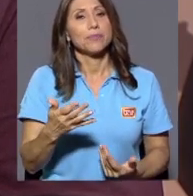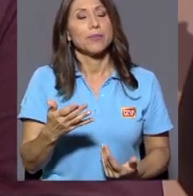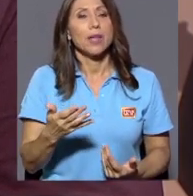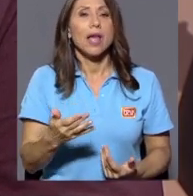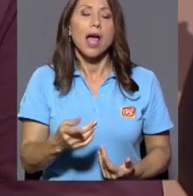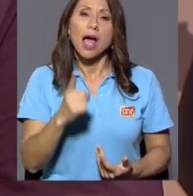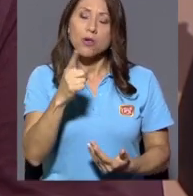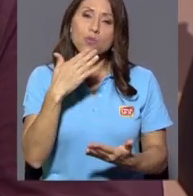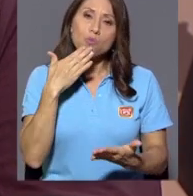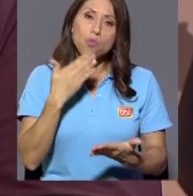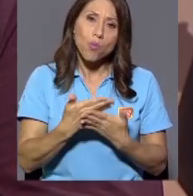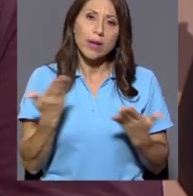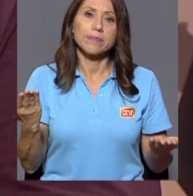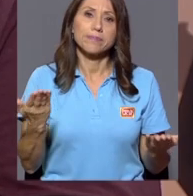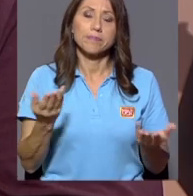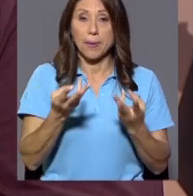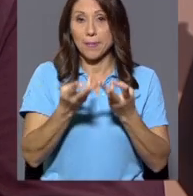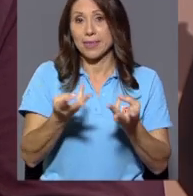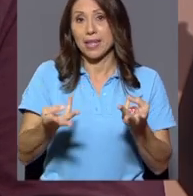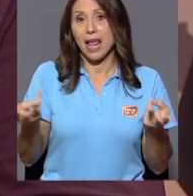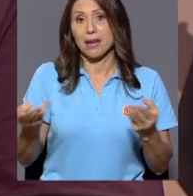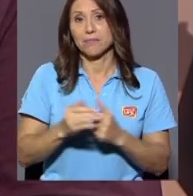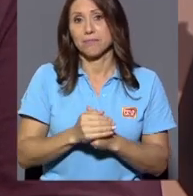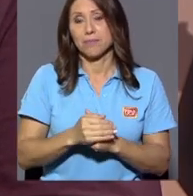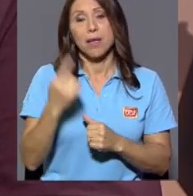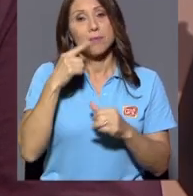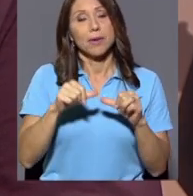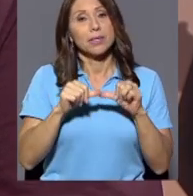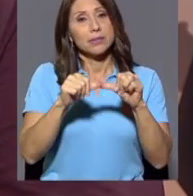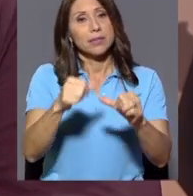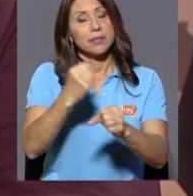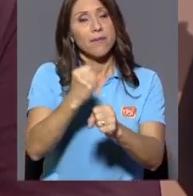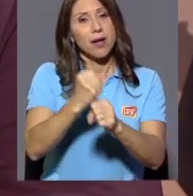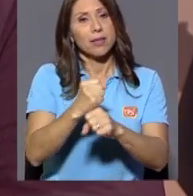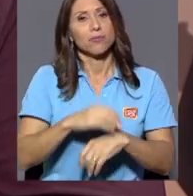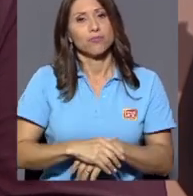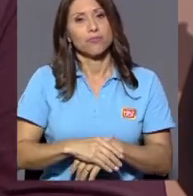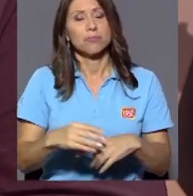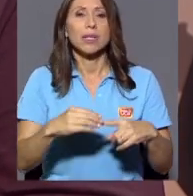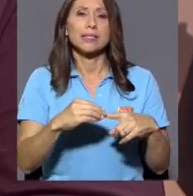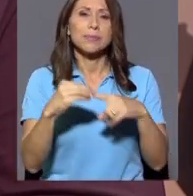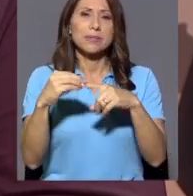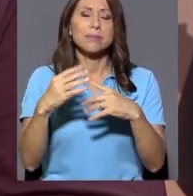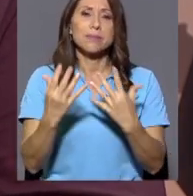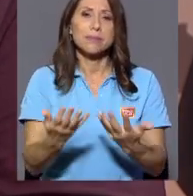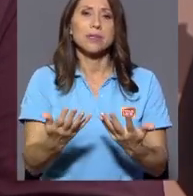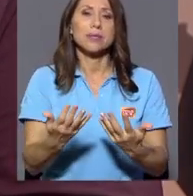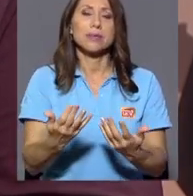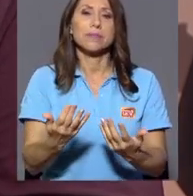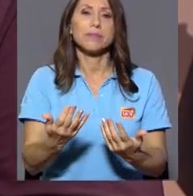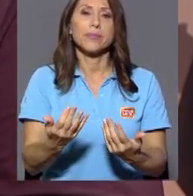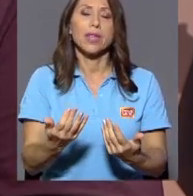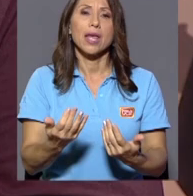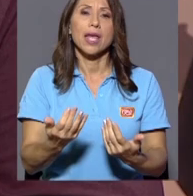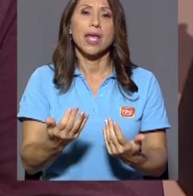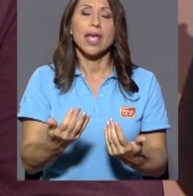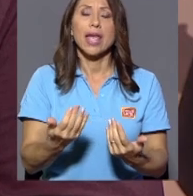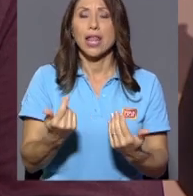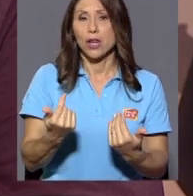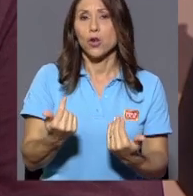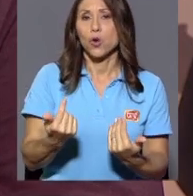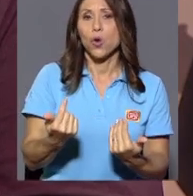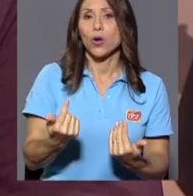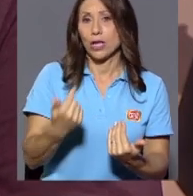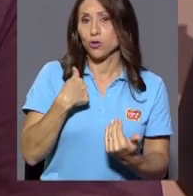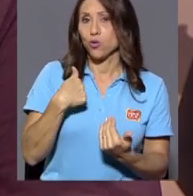buen material como para seguir trabajando sobre todo en lo que yo me estoy